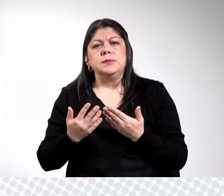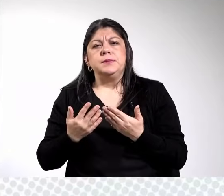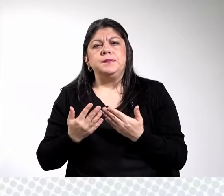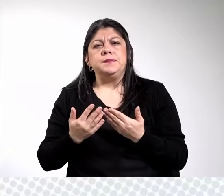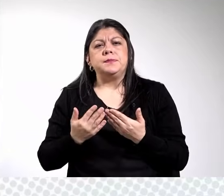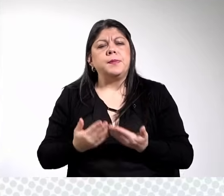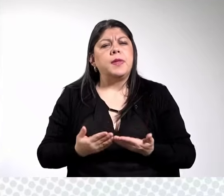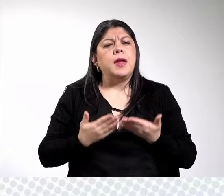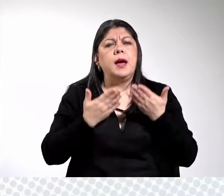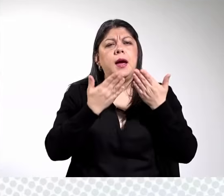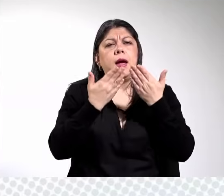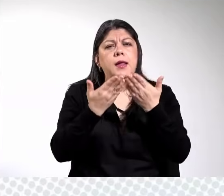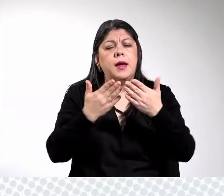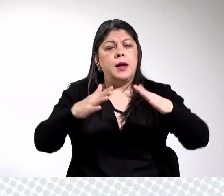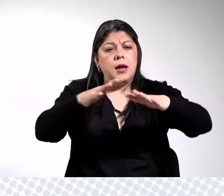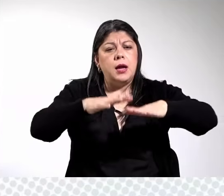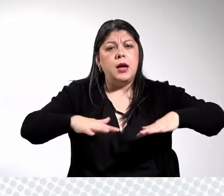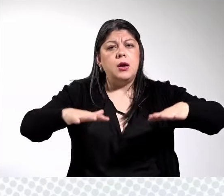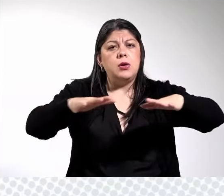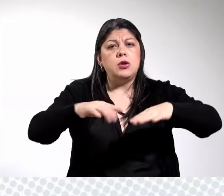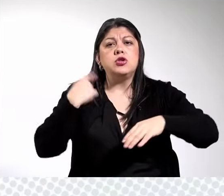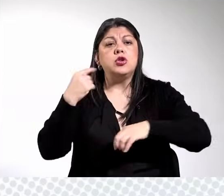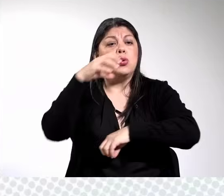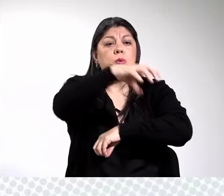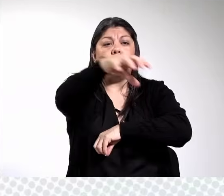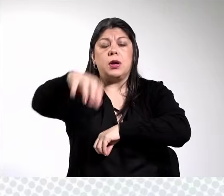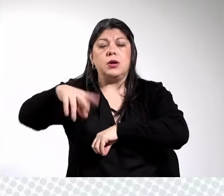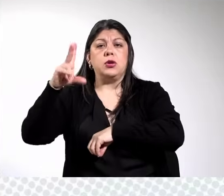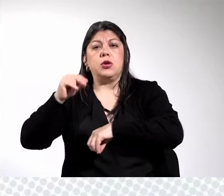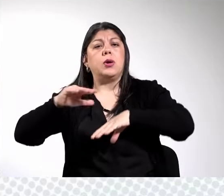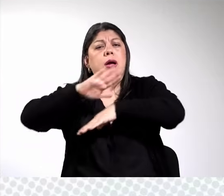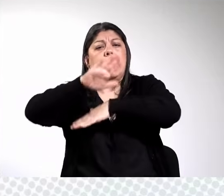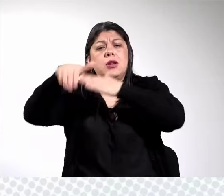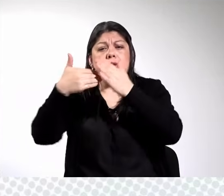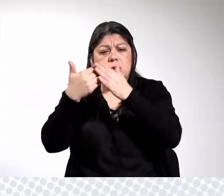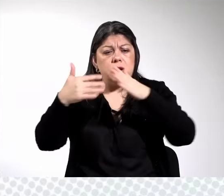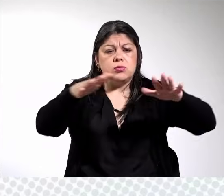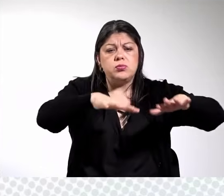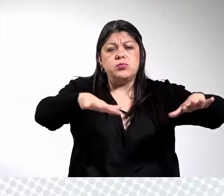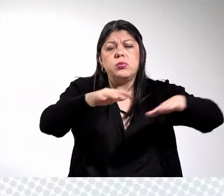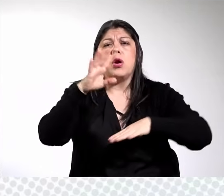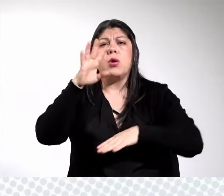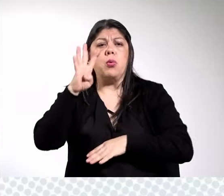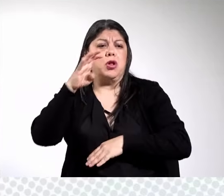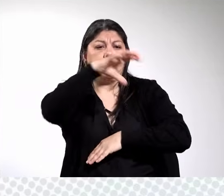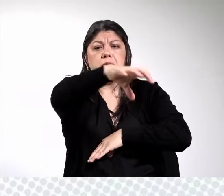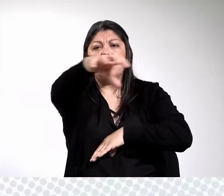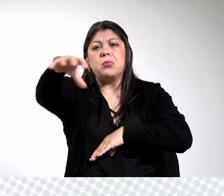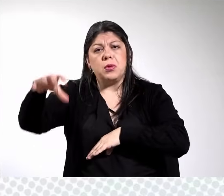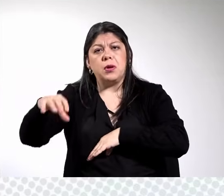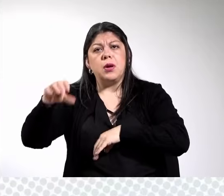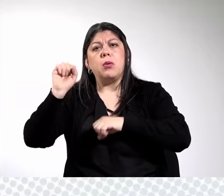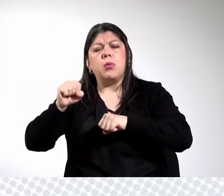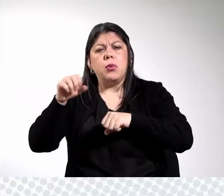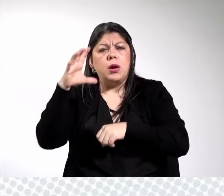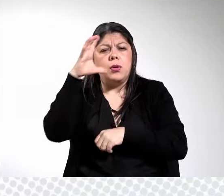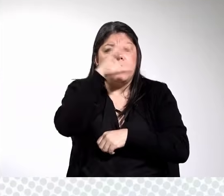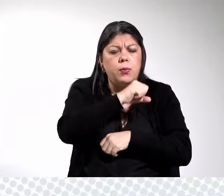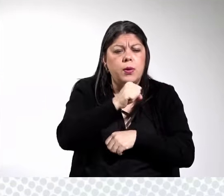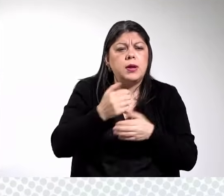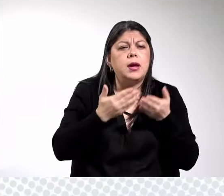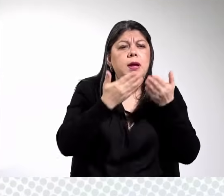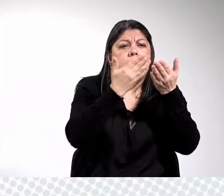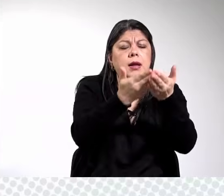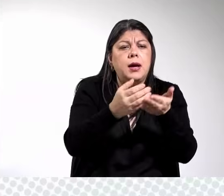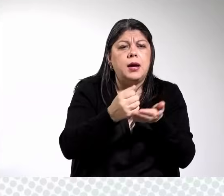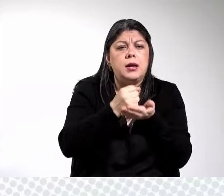a llevarle a zonas, no solo al cantón, sino a toda la zona, 3, 4 cantones, que podamos ir diferenciando, llevando